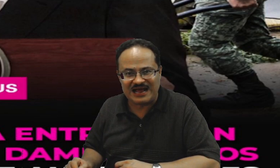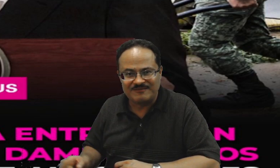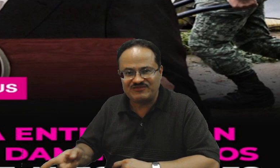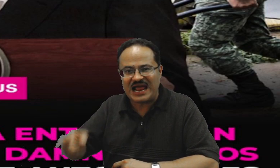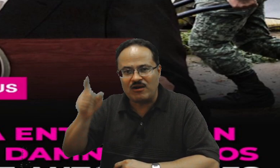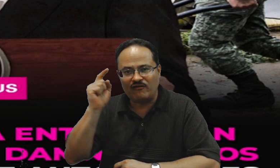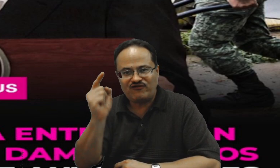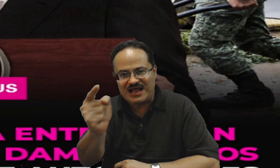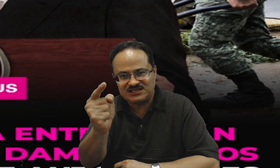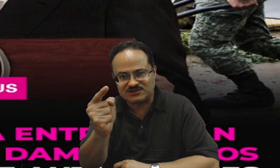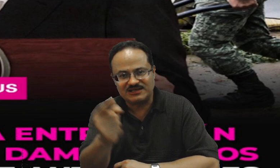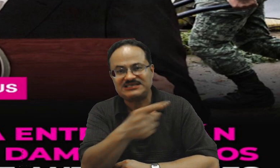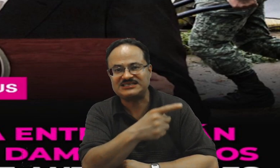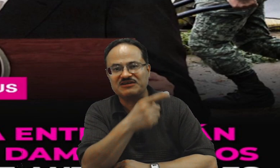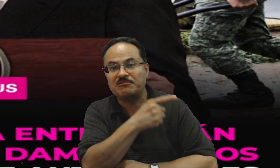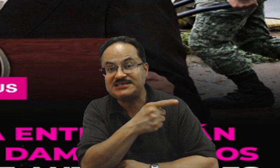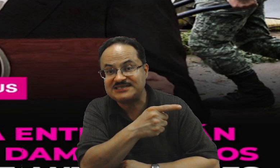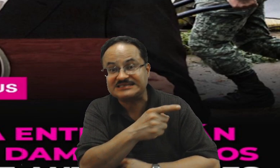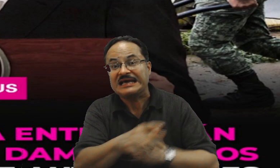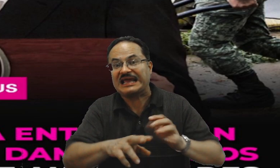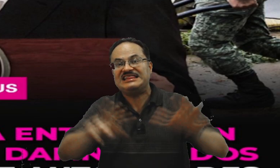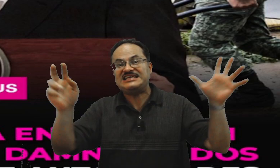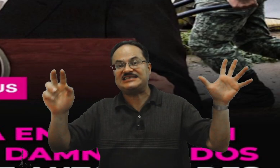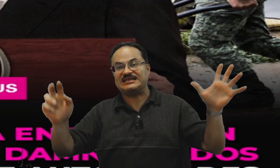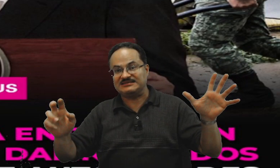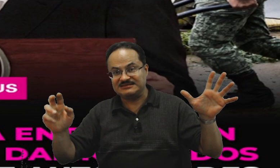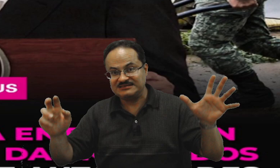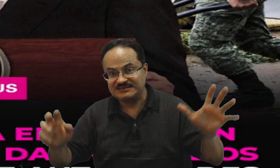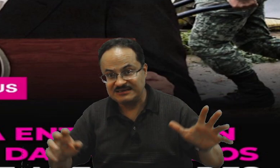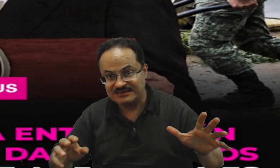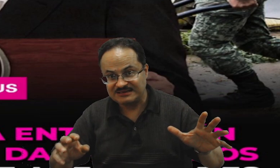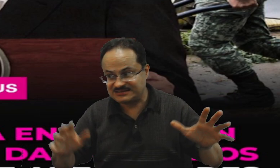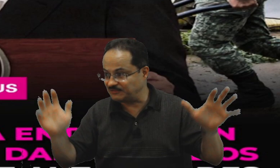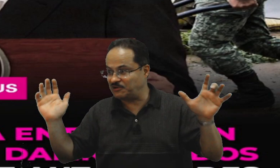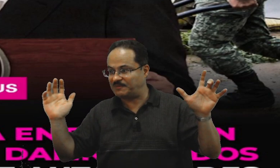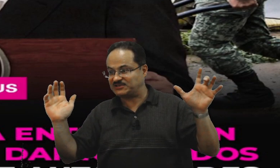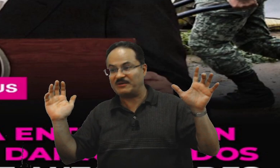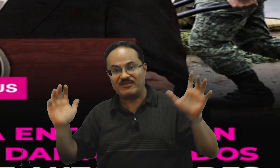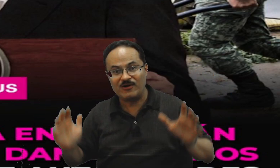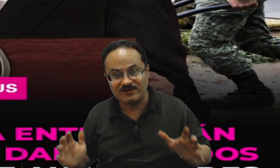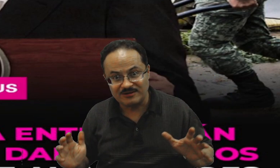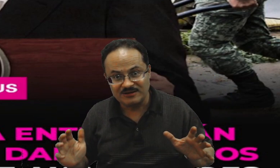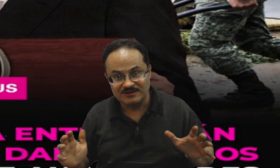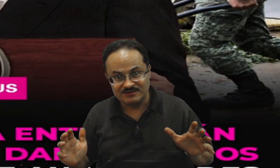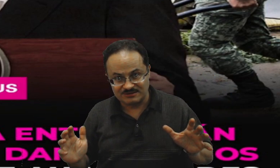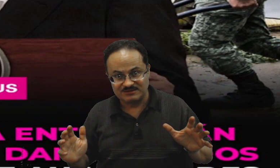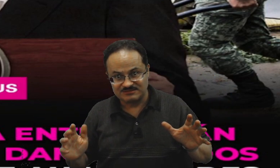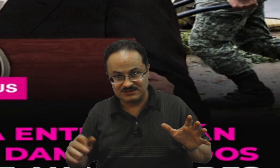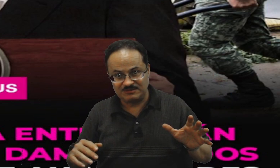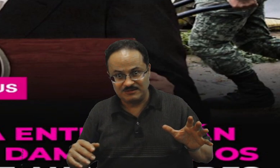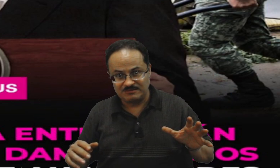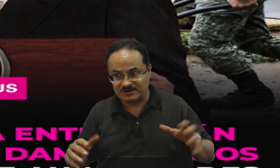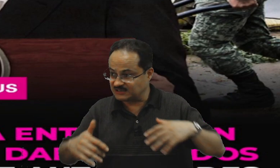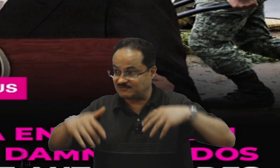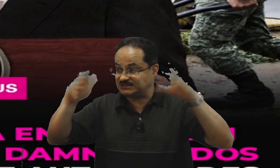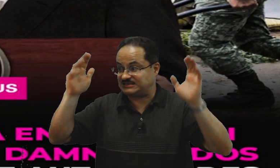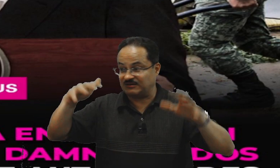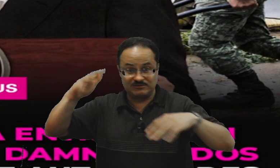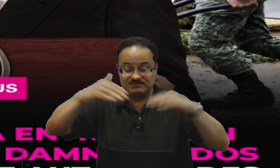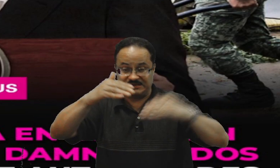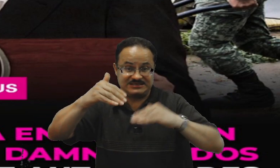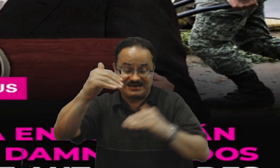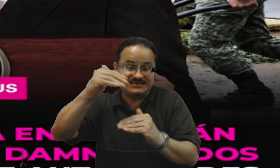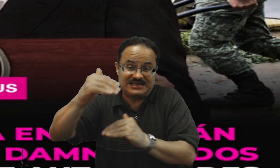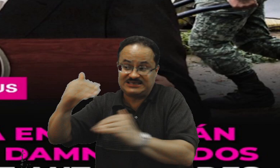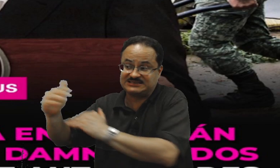muestra de lo falso de esas que dicen según López Obrador las encuestas